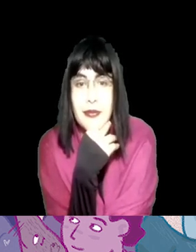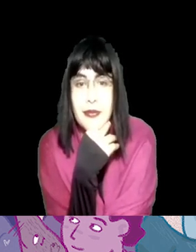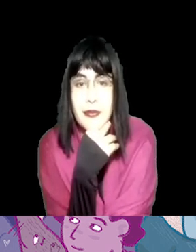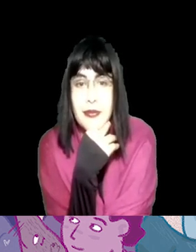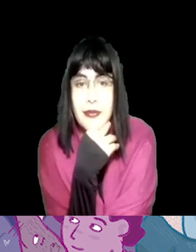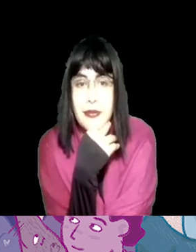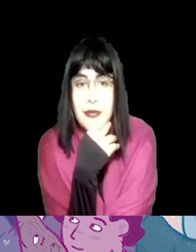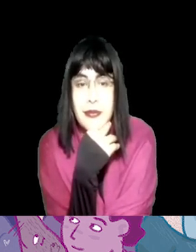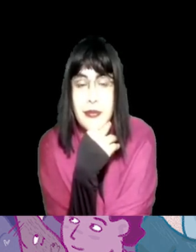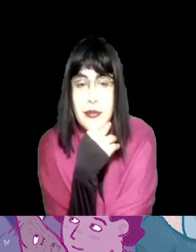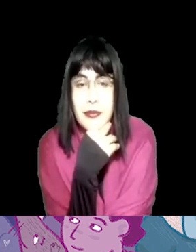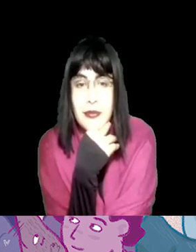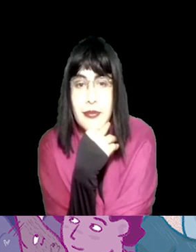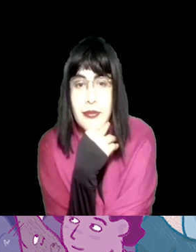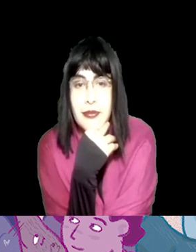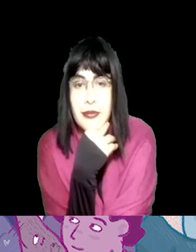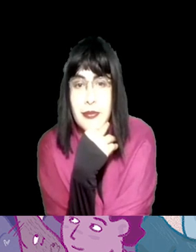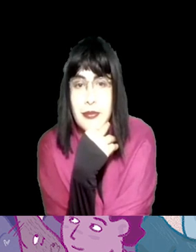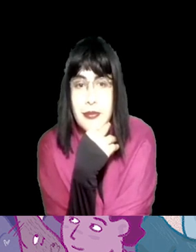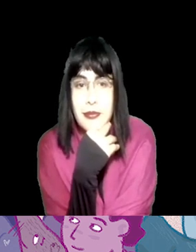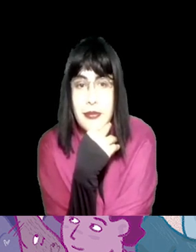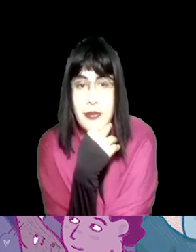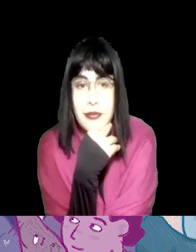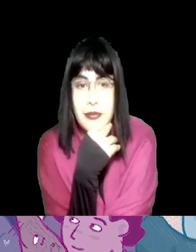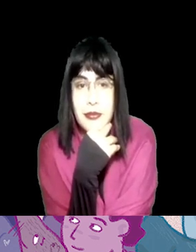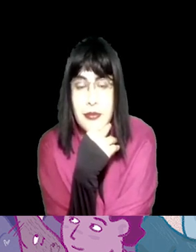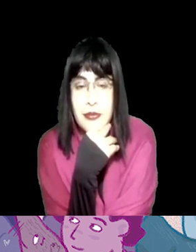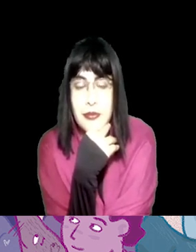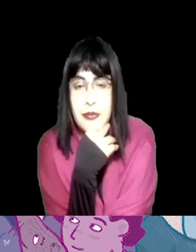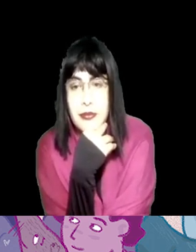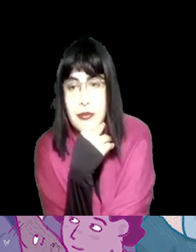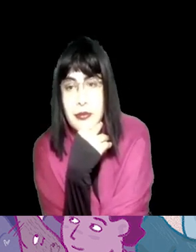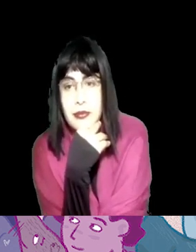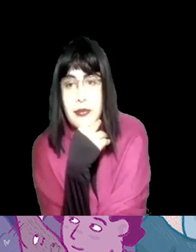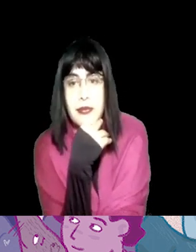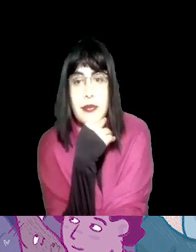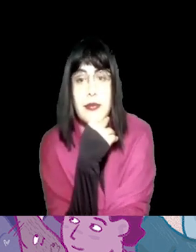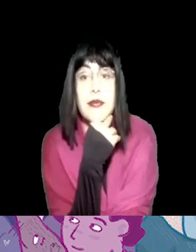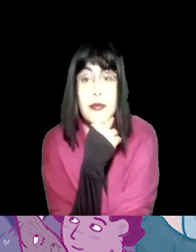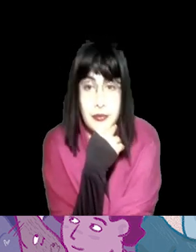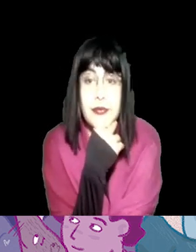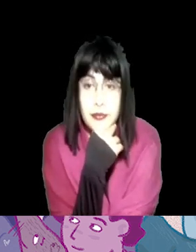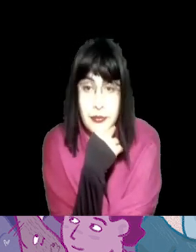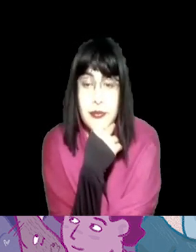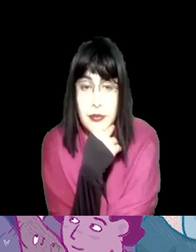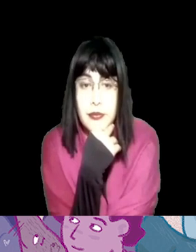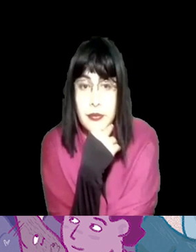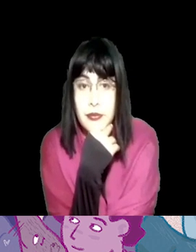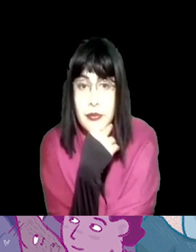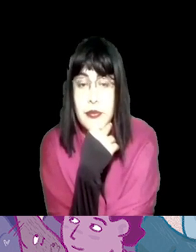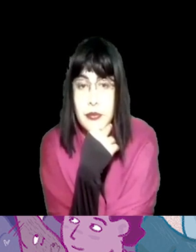Nos quedan también 2 importantes unidades que mencionar, el trabajo que hacen. La unidad de atenciones, que es una de las unidades que